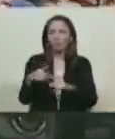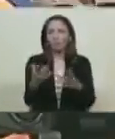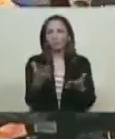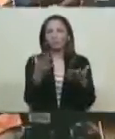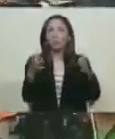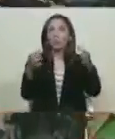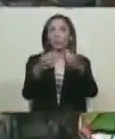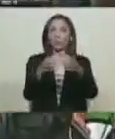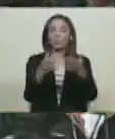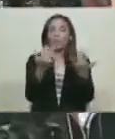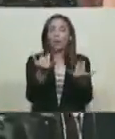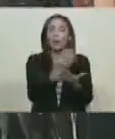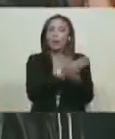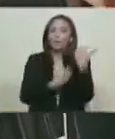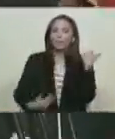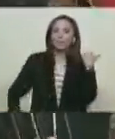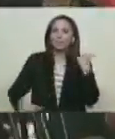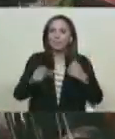Compañero Nicolás,